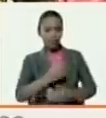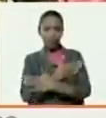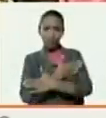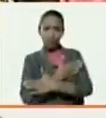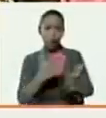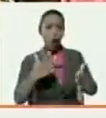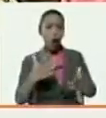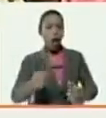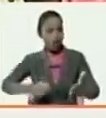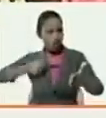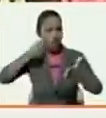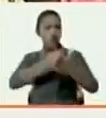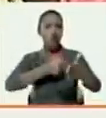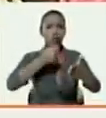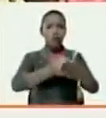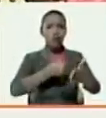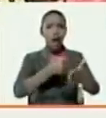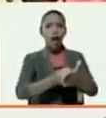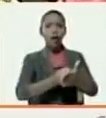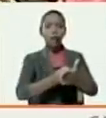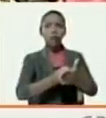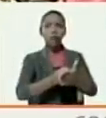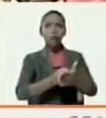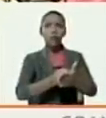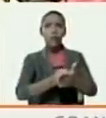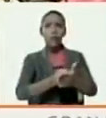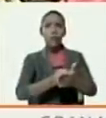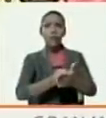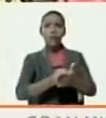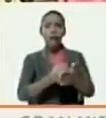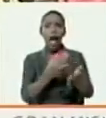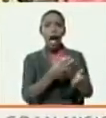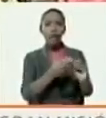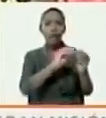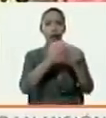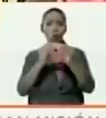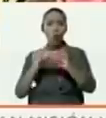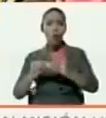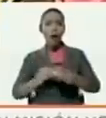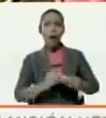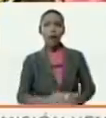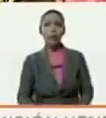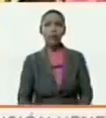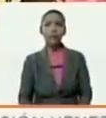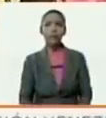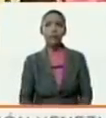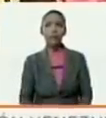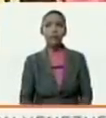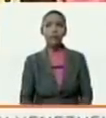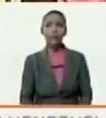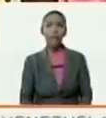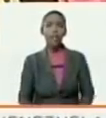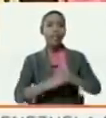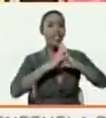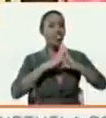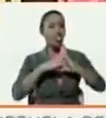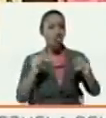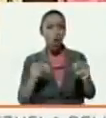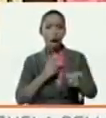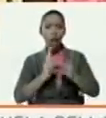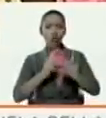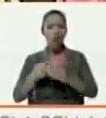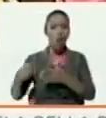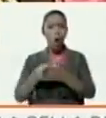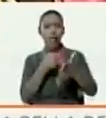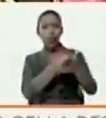dispuesto a luchar, dispuesto a recuperar. A recuperarse de todos los atropellos, de toda